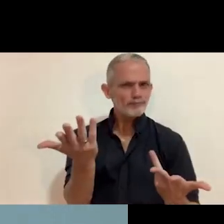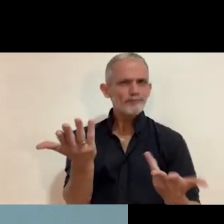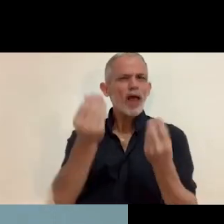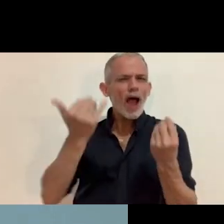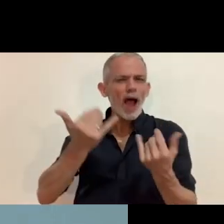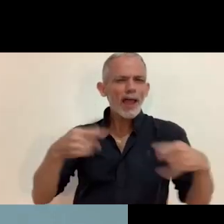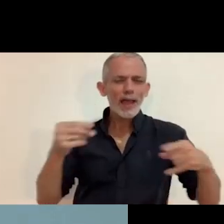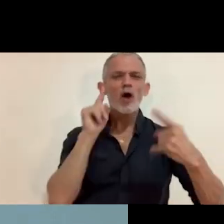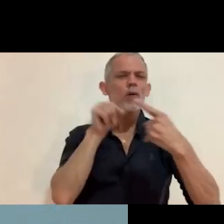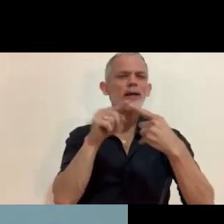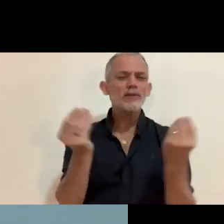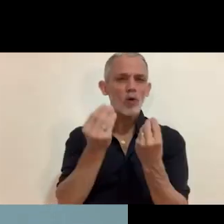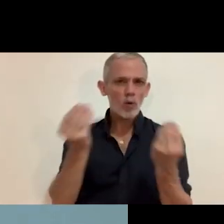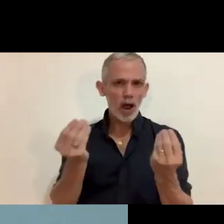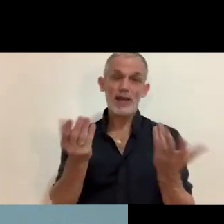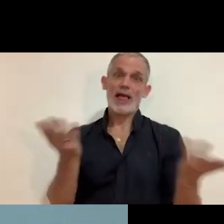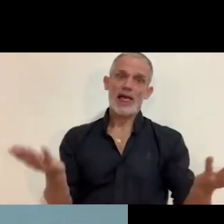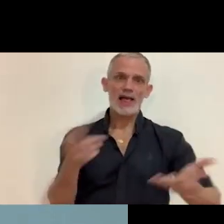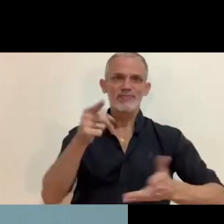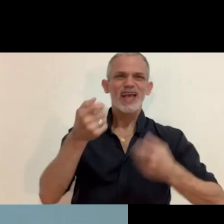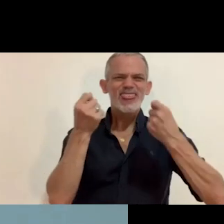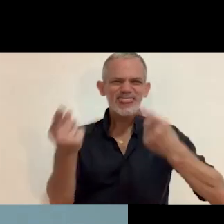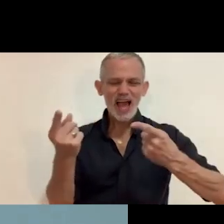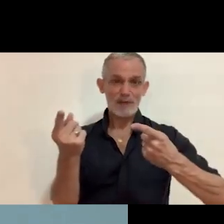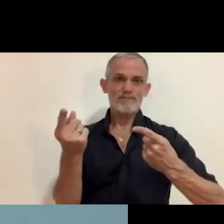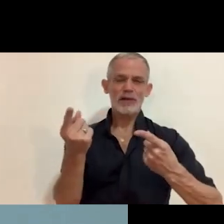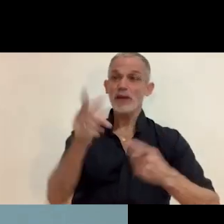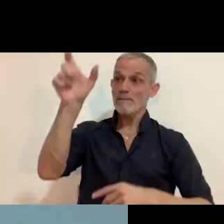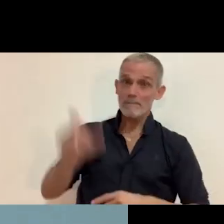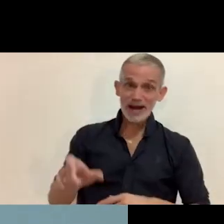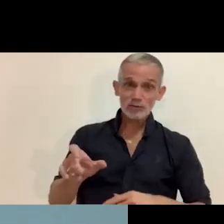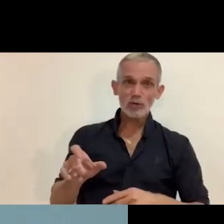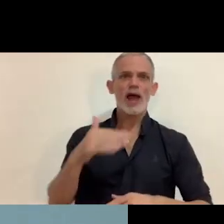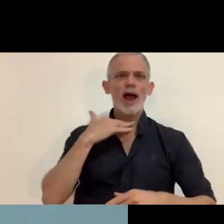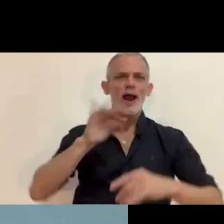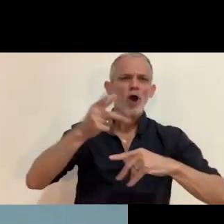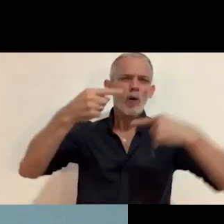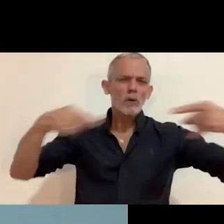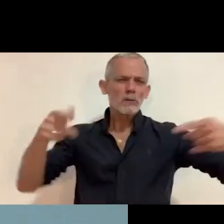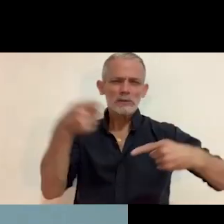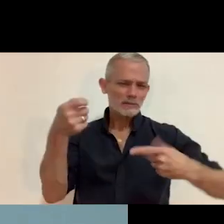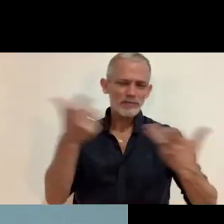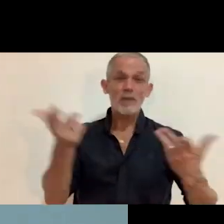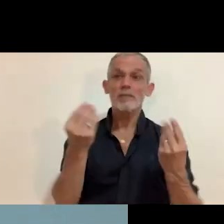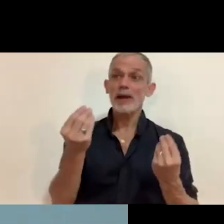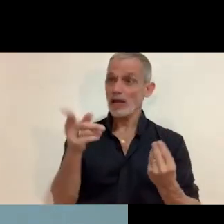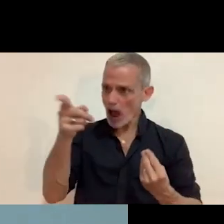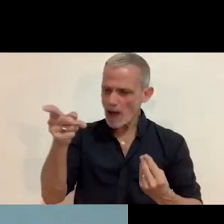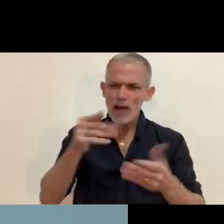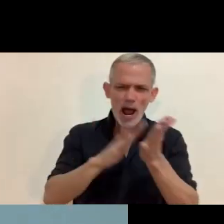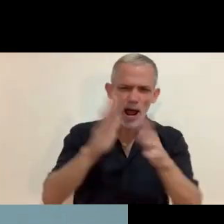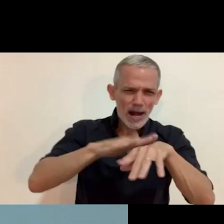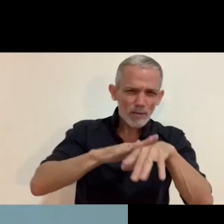por objetivo es acreditar tanto la persona que cometió el delito, ¿sí? Para imputarla